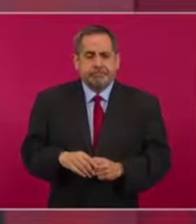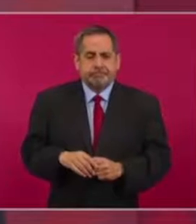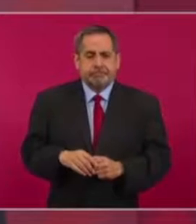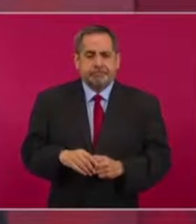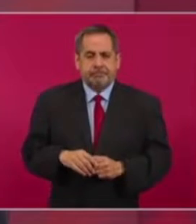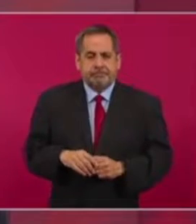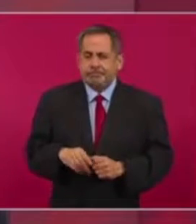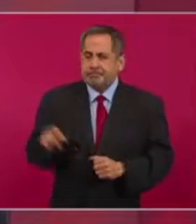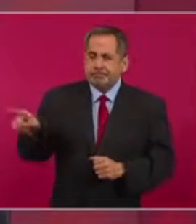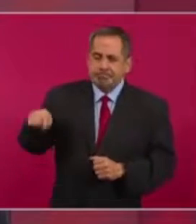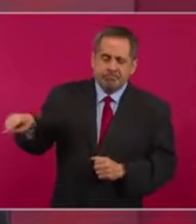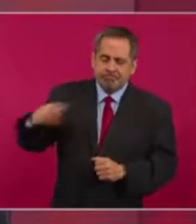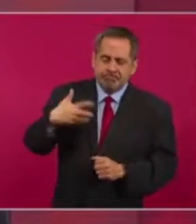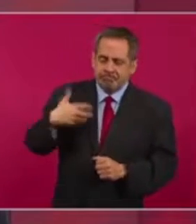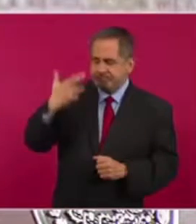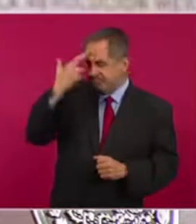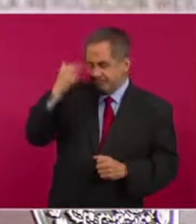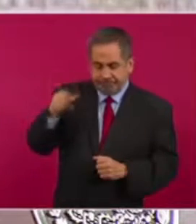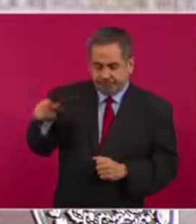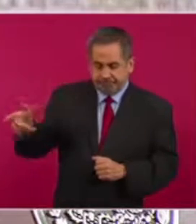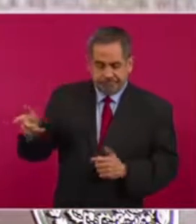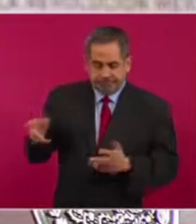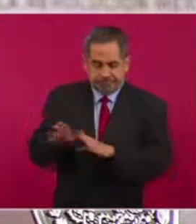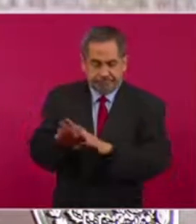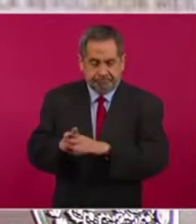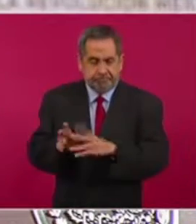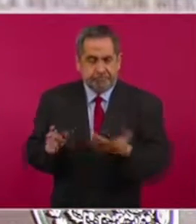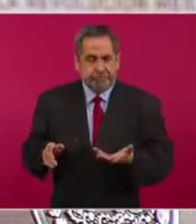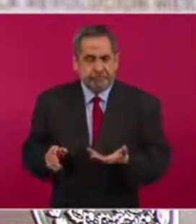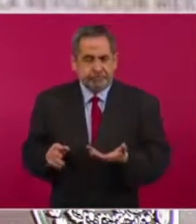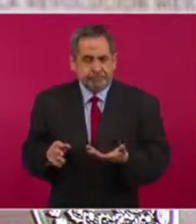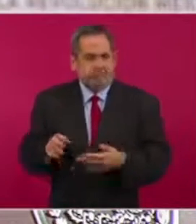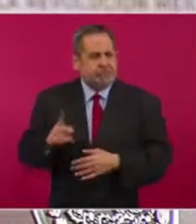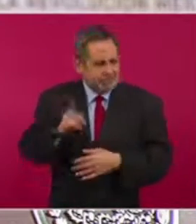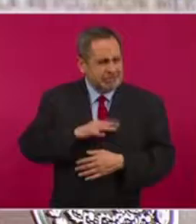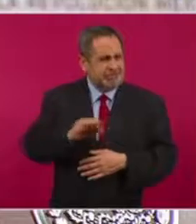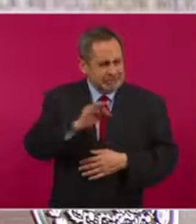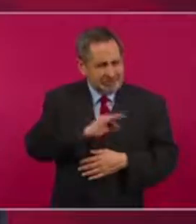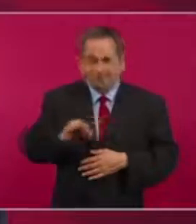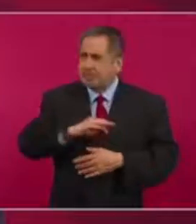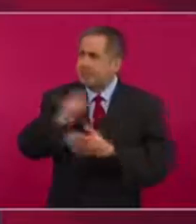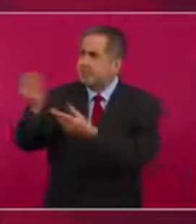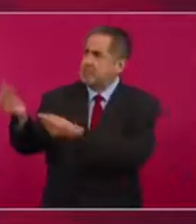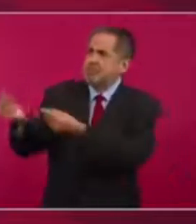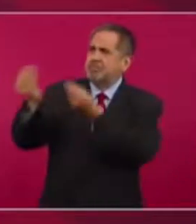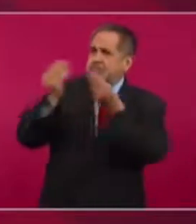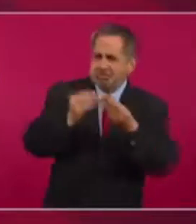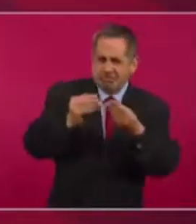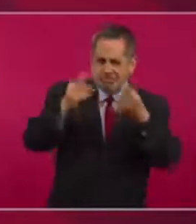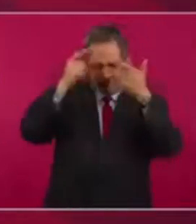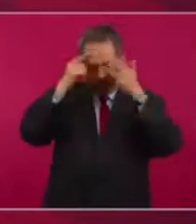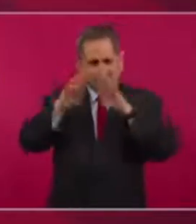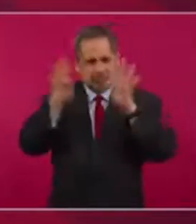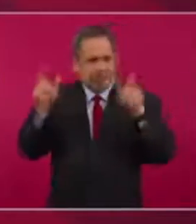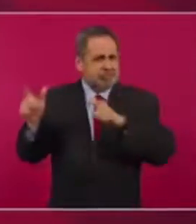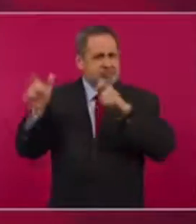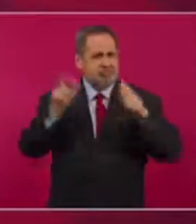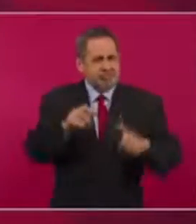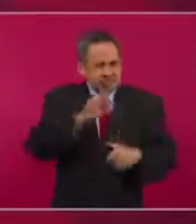no hay justificación de que no pudiera trasladarse. Ni siquiera estamos planteando,